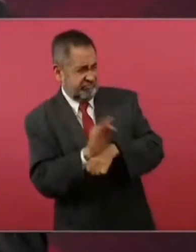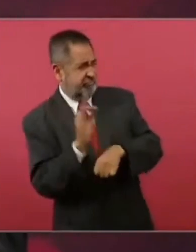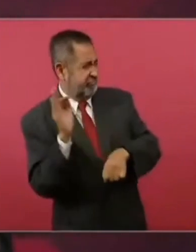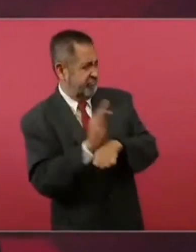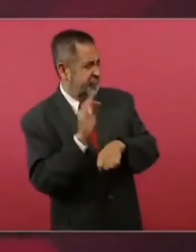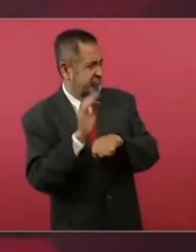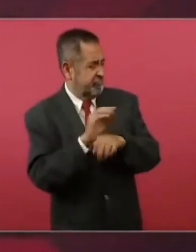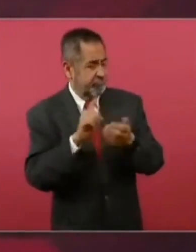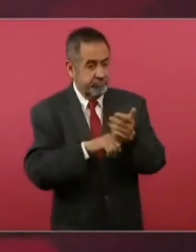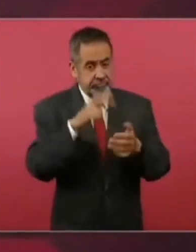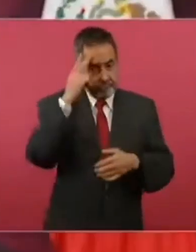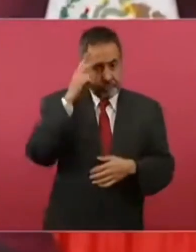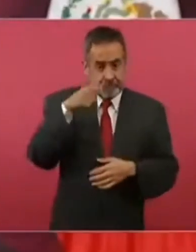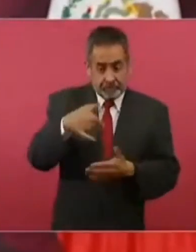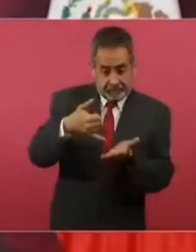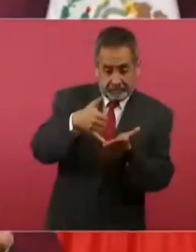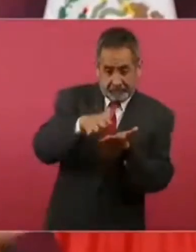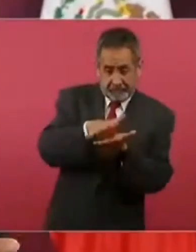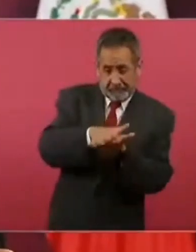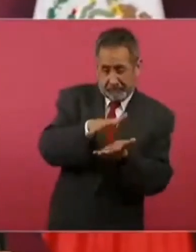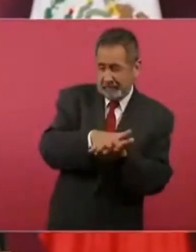porque llegó a tirar